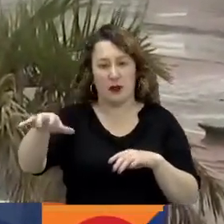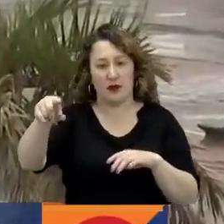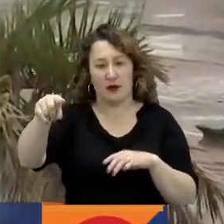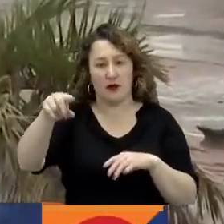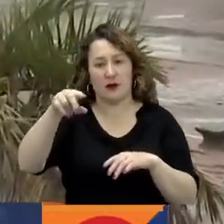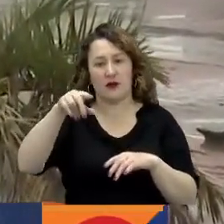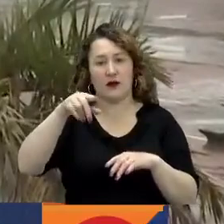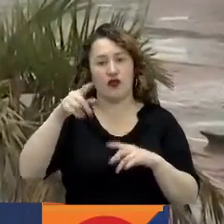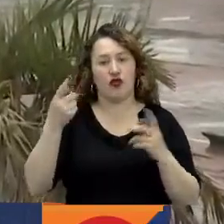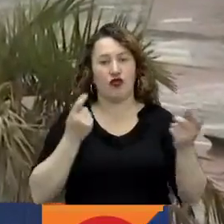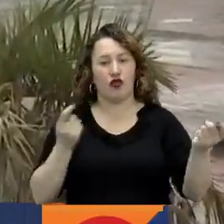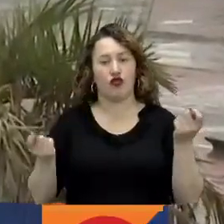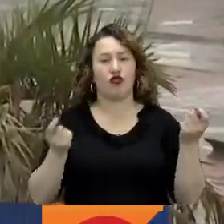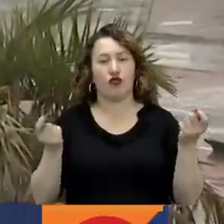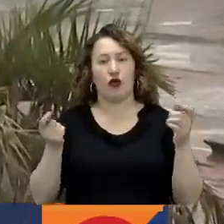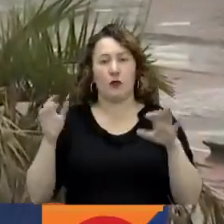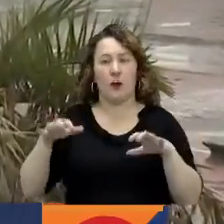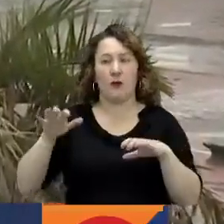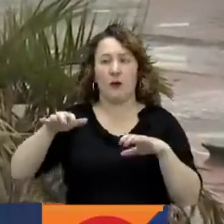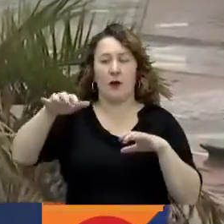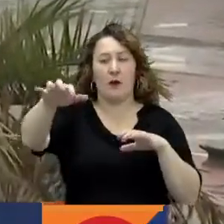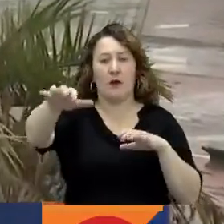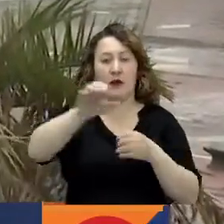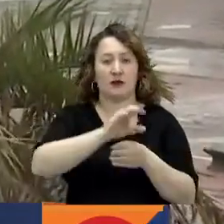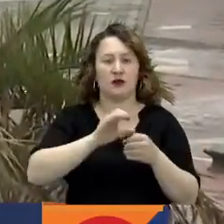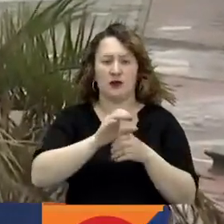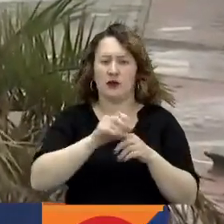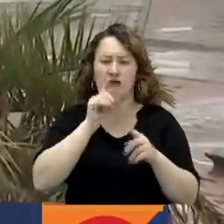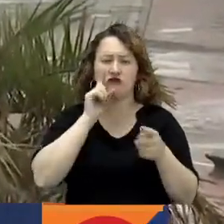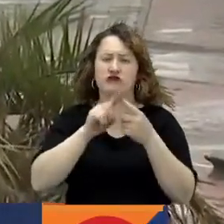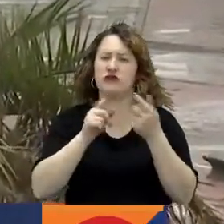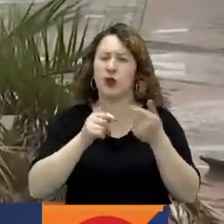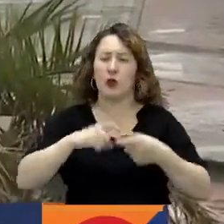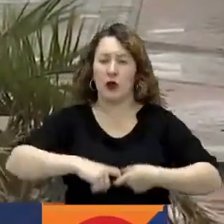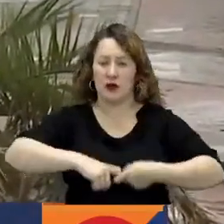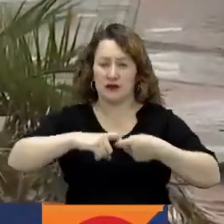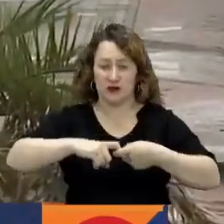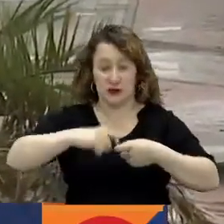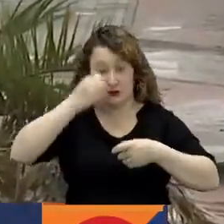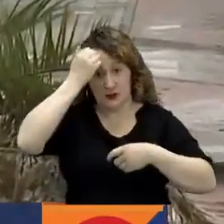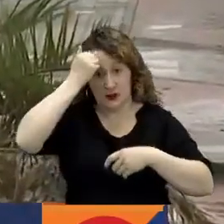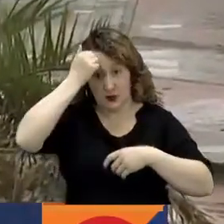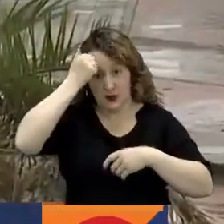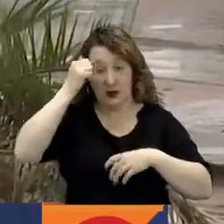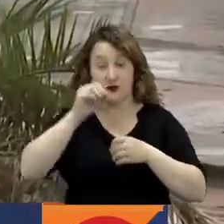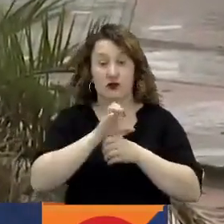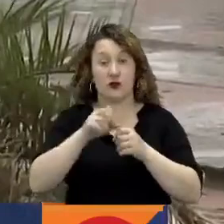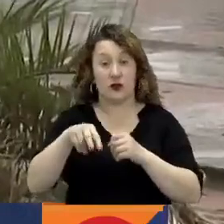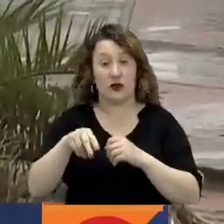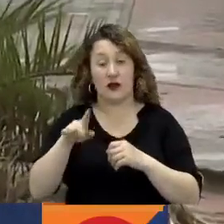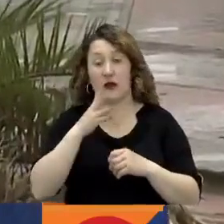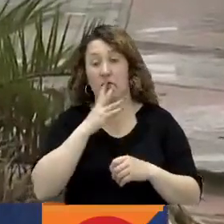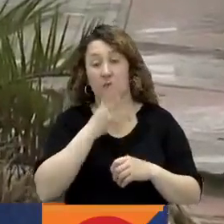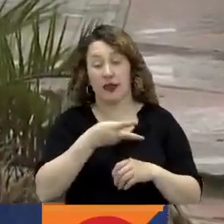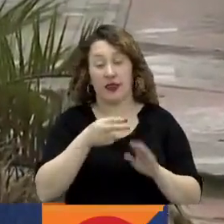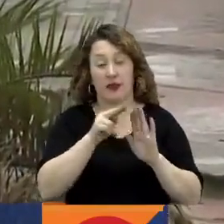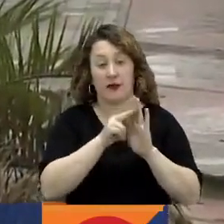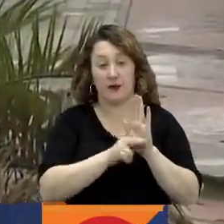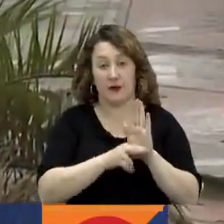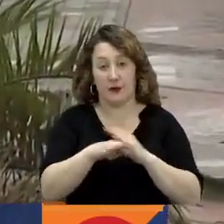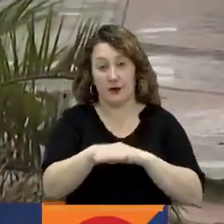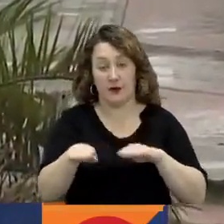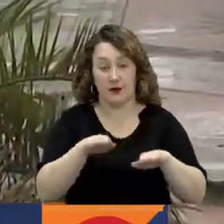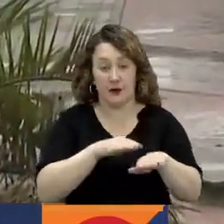fueron instalados en diferentes puntos de la ciudad con el fin de imponer unas sanciones pedagógicas a todos los ciudadanos que no cumplan con esta medida, para que